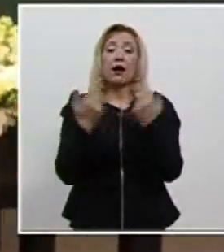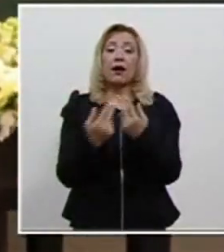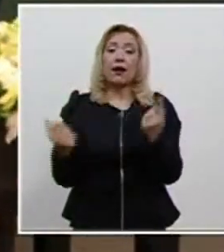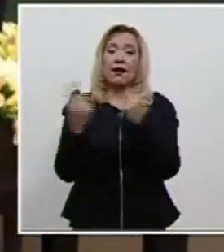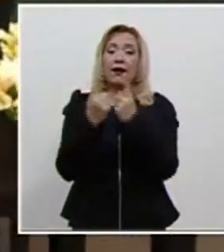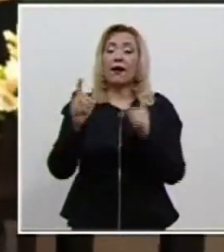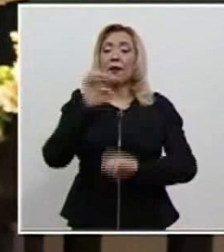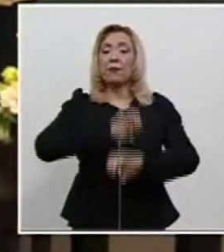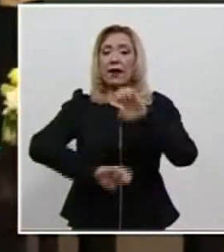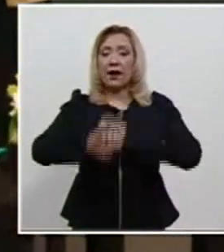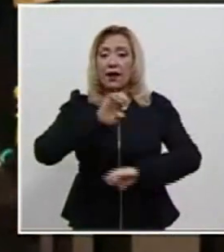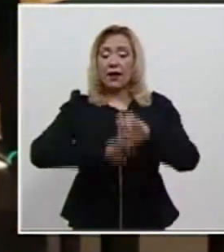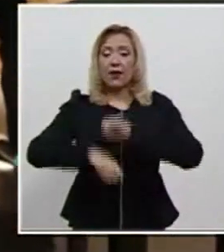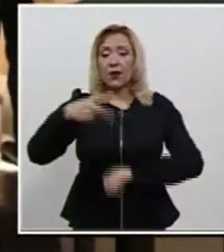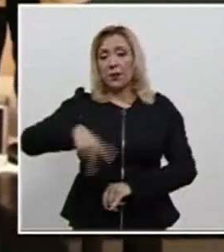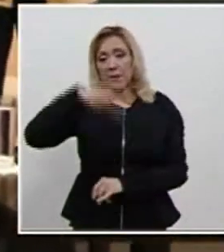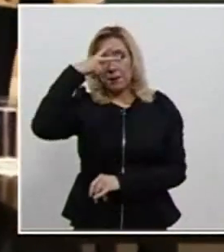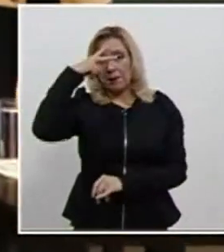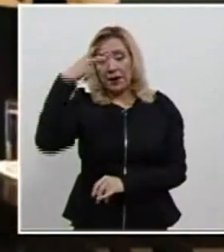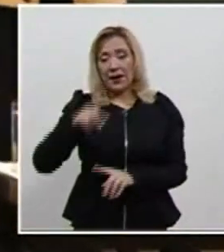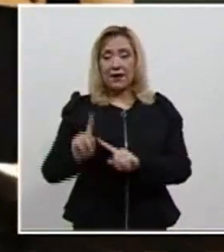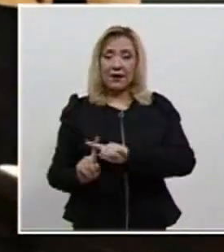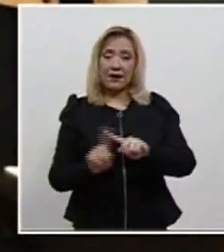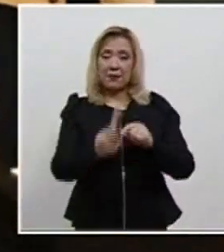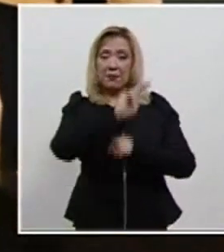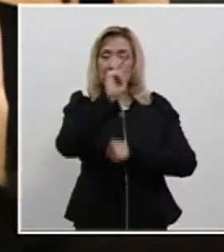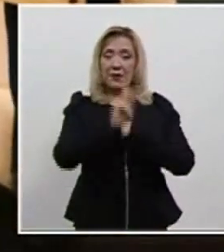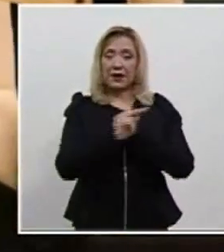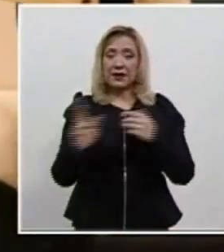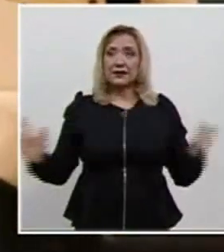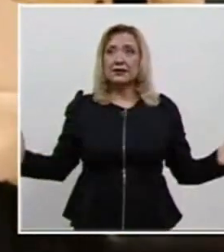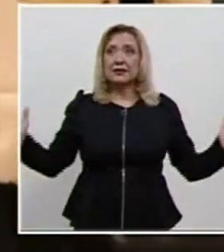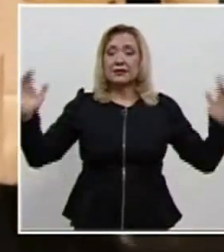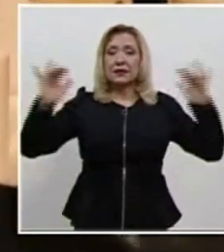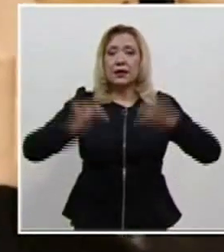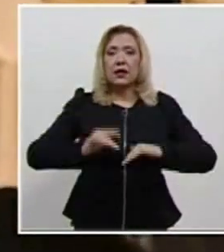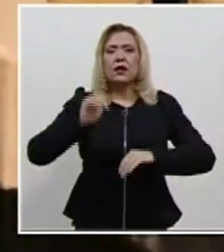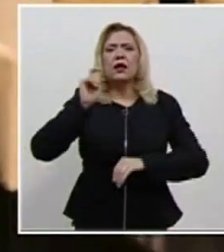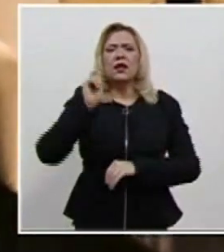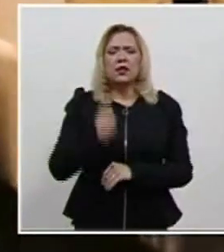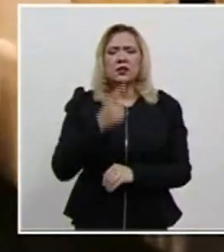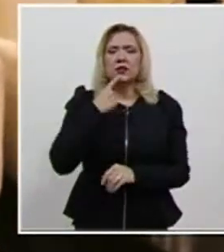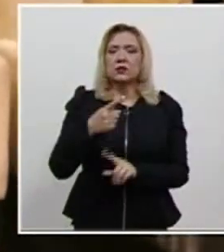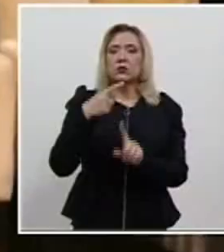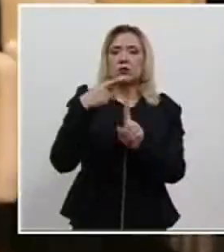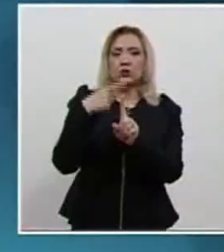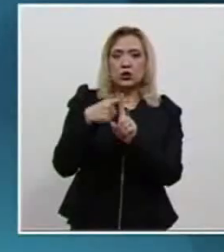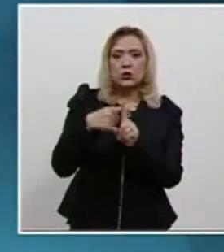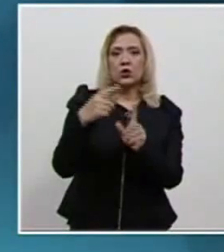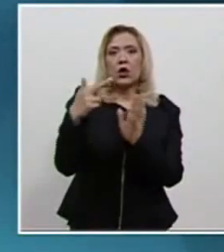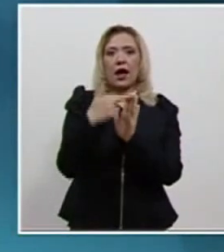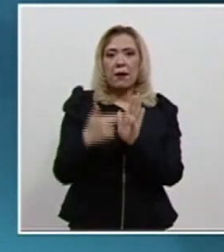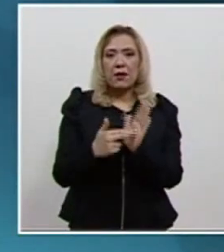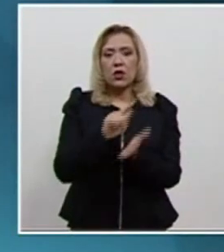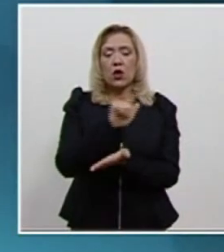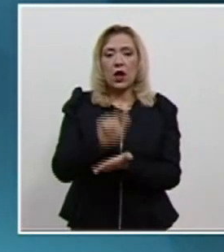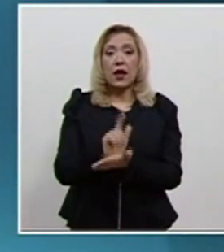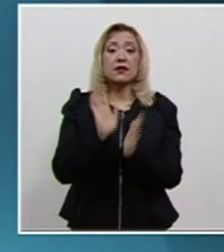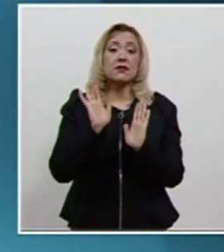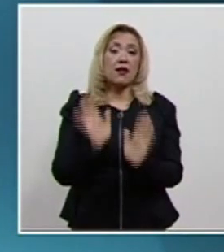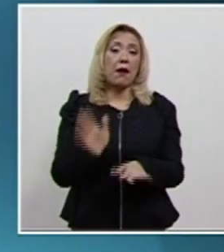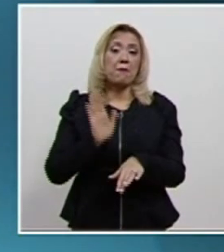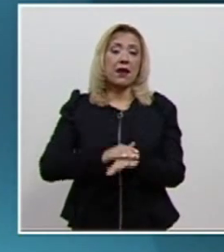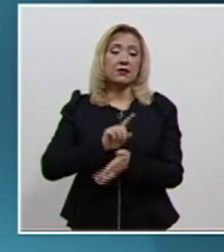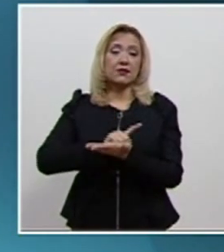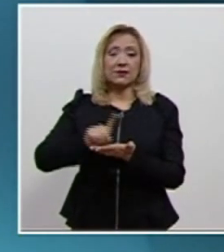embajadores y cónsules de México. Les explicó que a través de diversas acciones afirmativas se han ampliado los derechos político-electorales